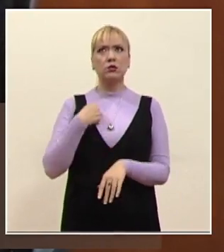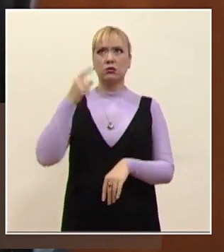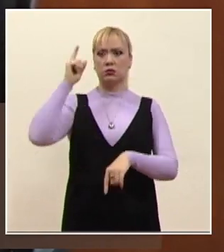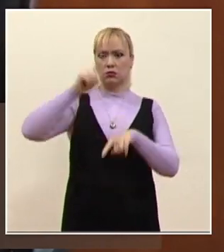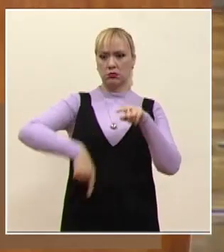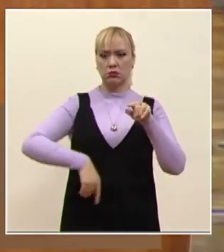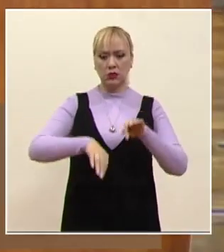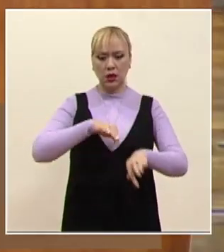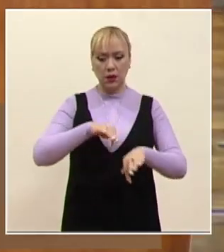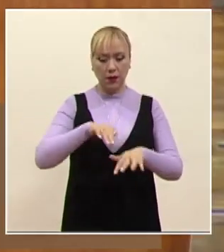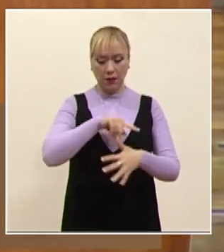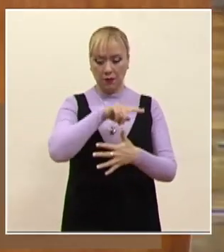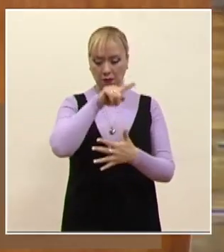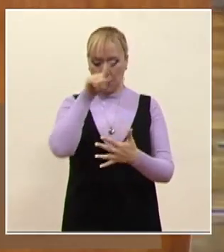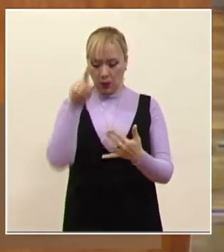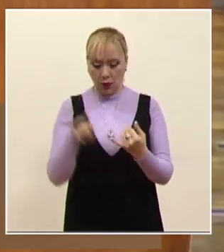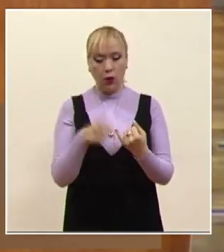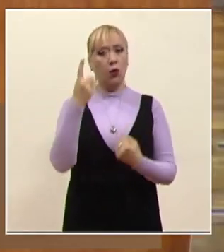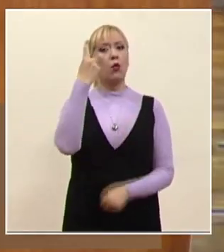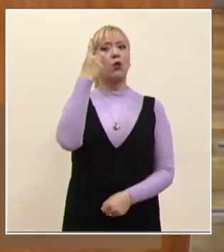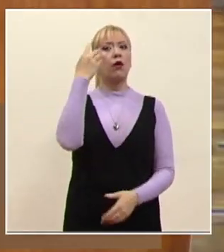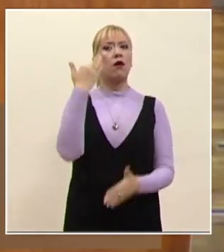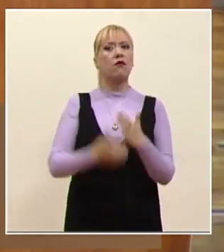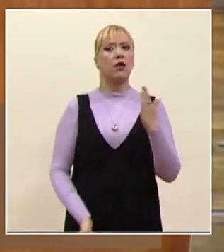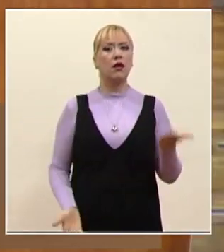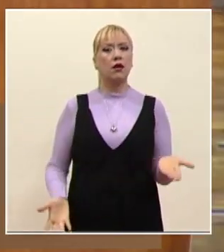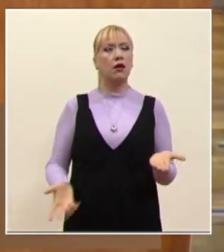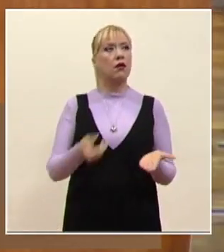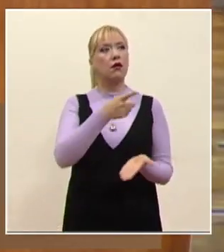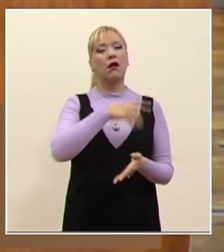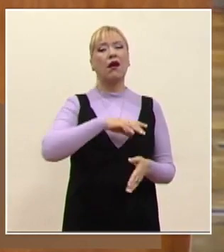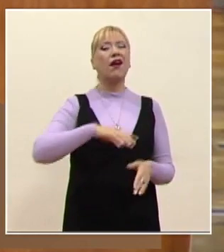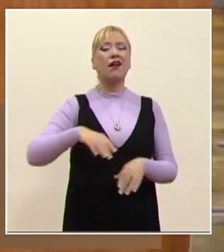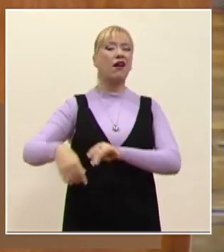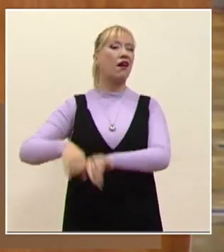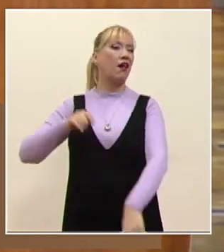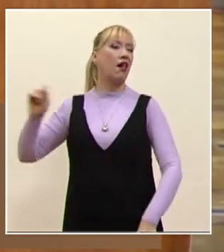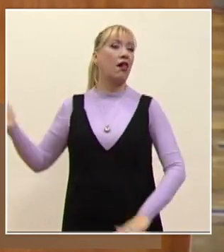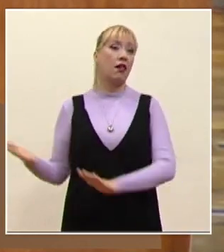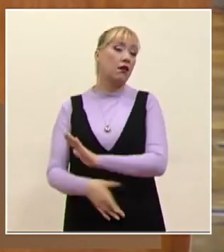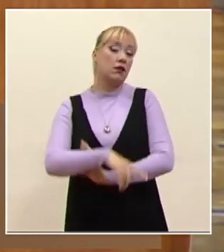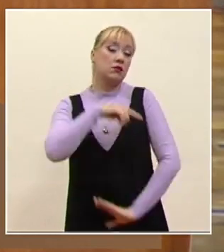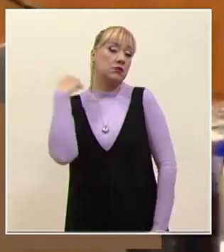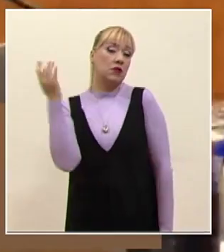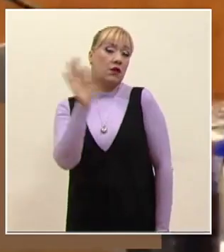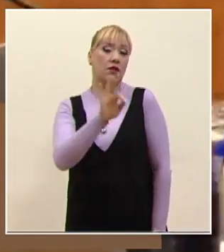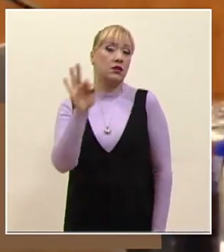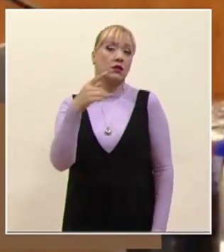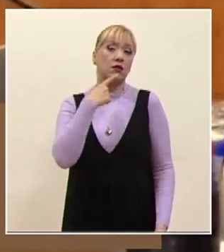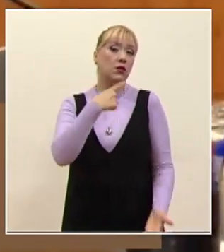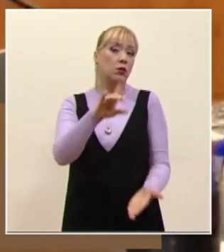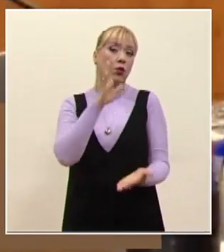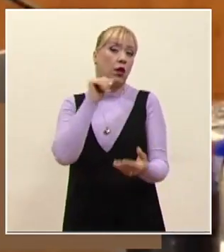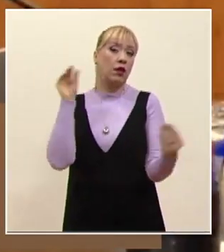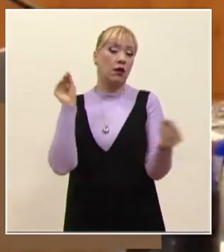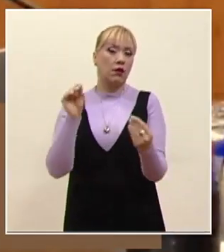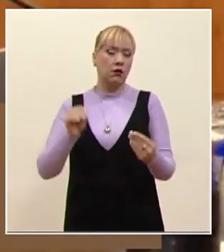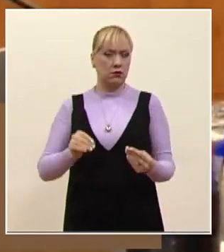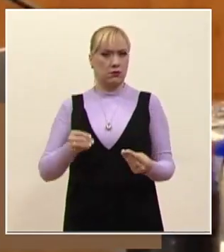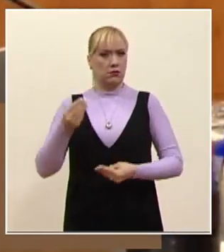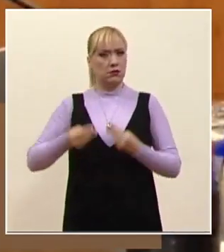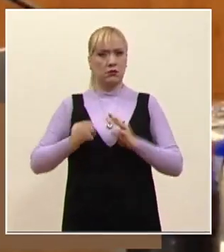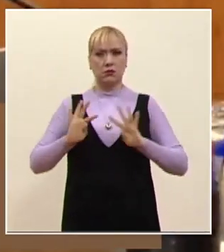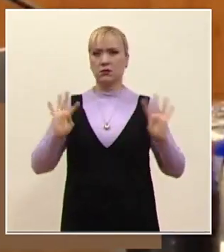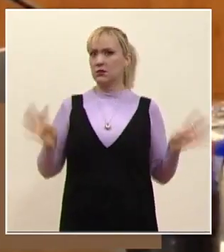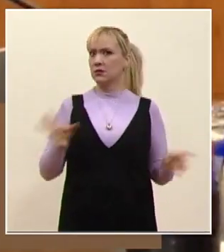la sentencia del tribunal local que había sobreseído la demanda por extemporánea, la y los magistrados señalaron que no se